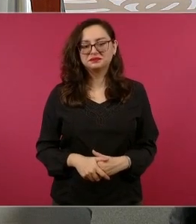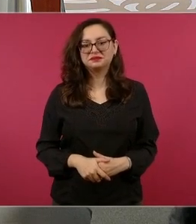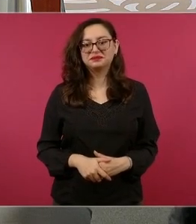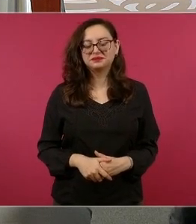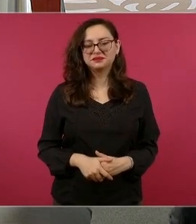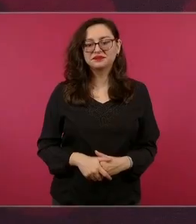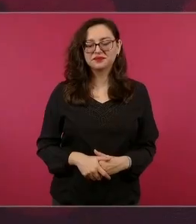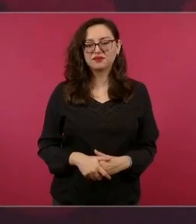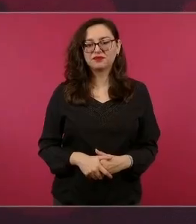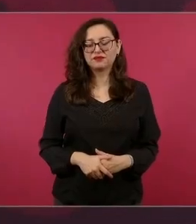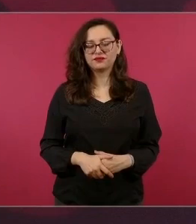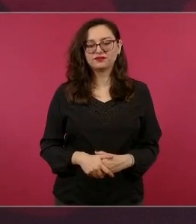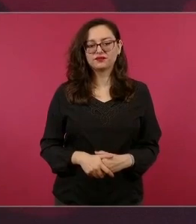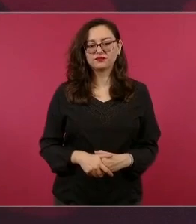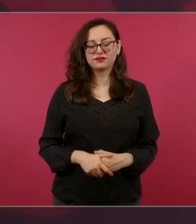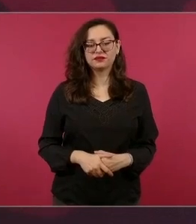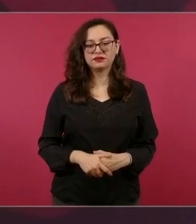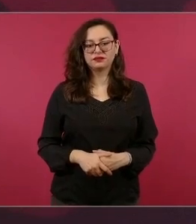Y